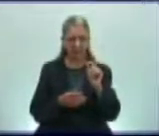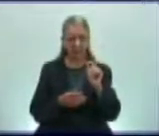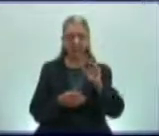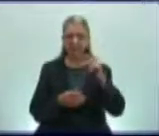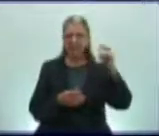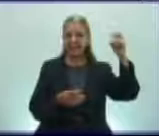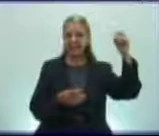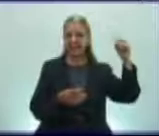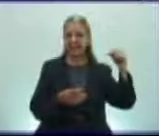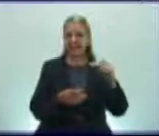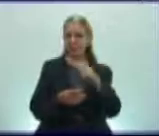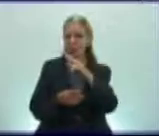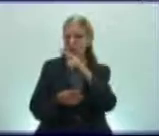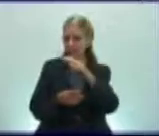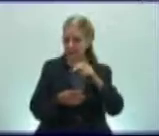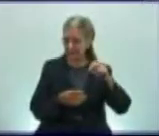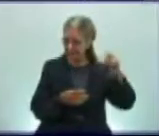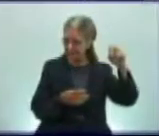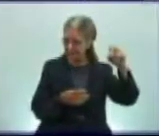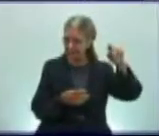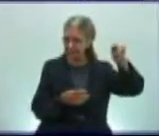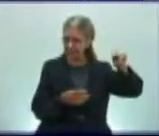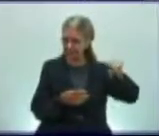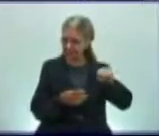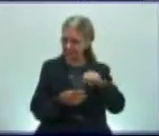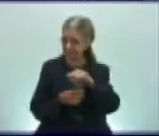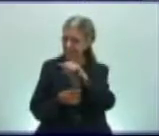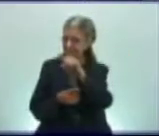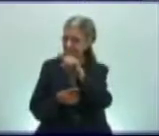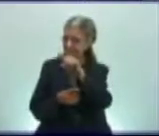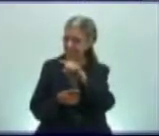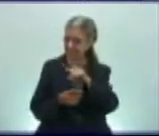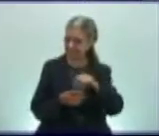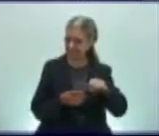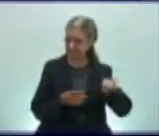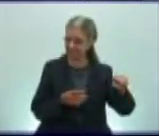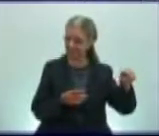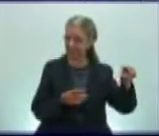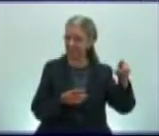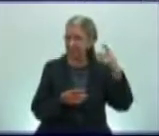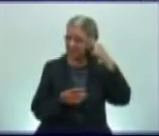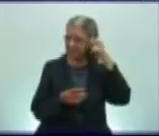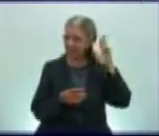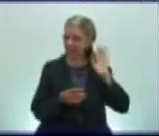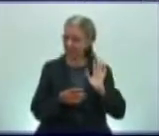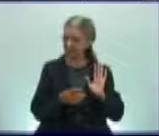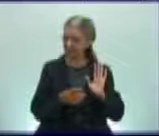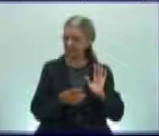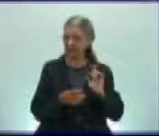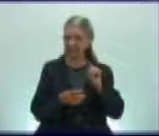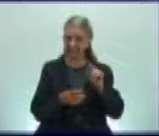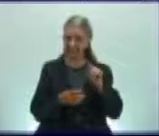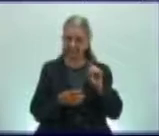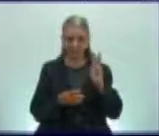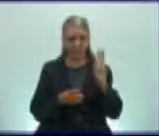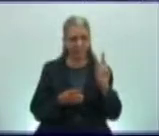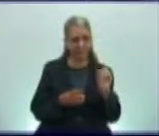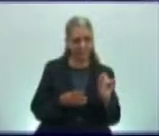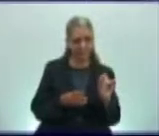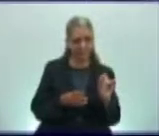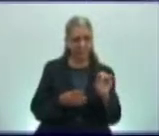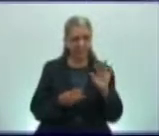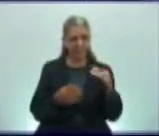recorrido que realiza el columpio con un valor del ángulo